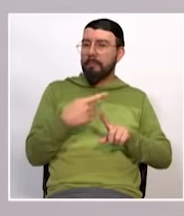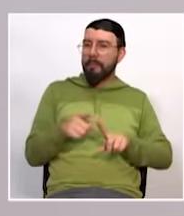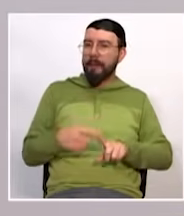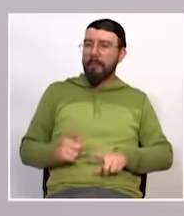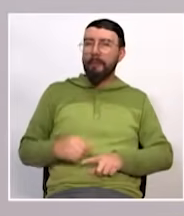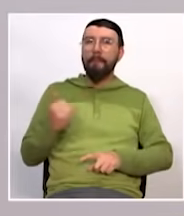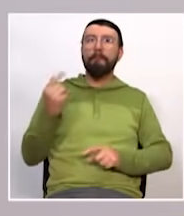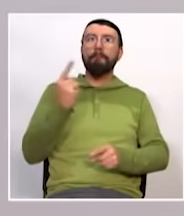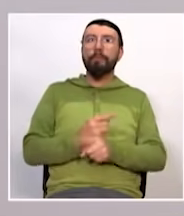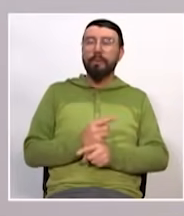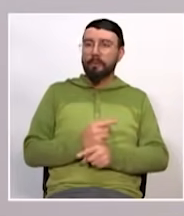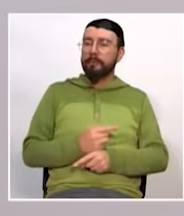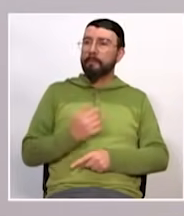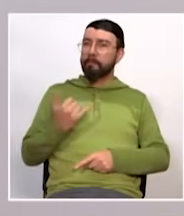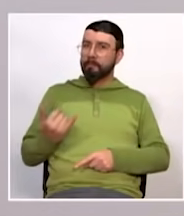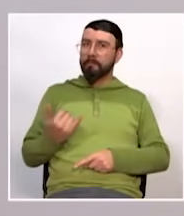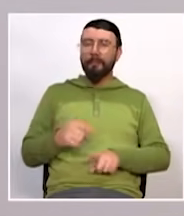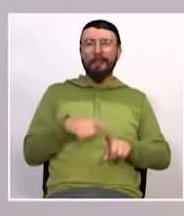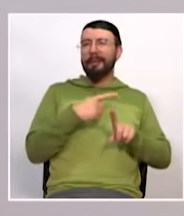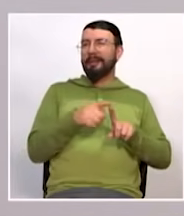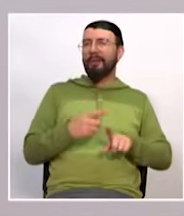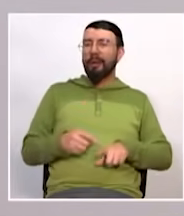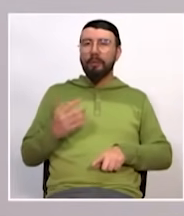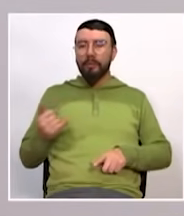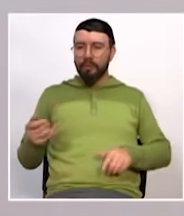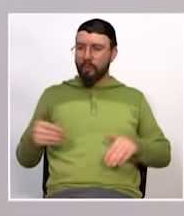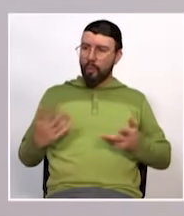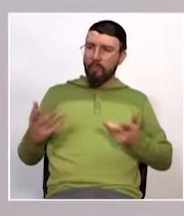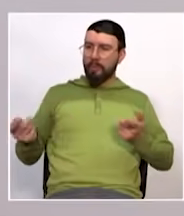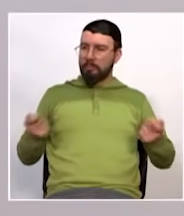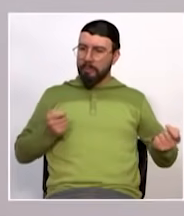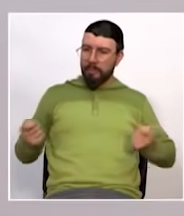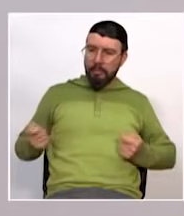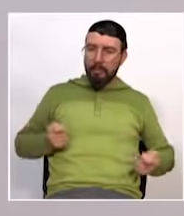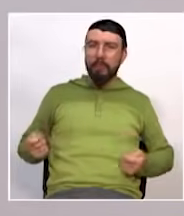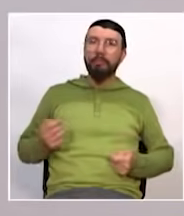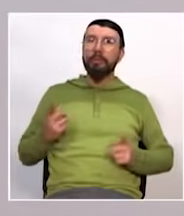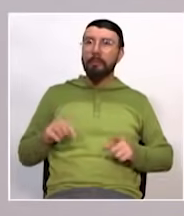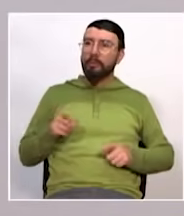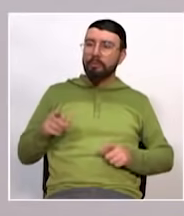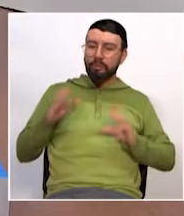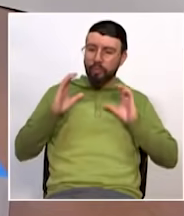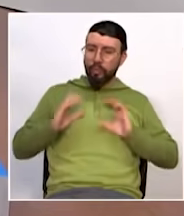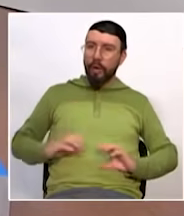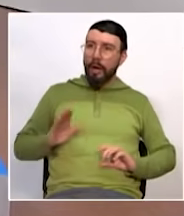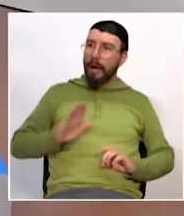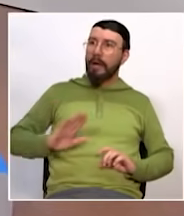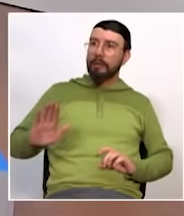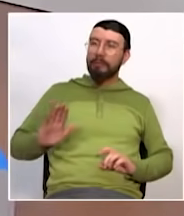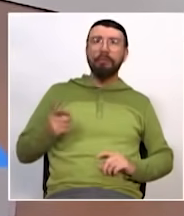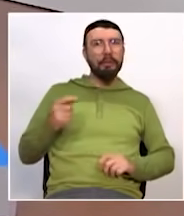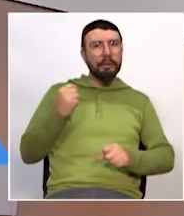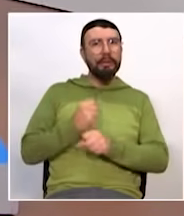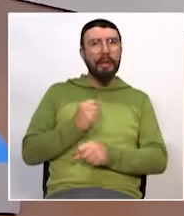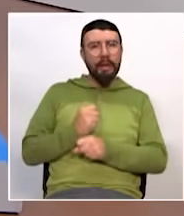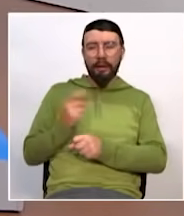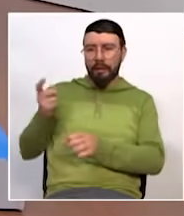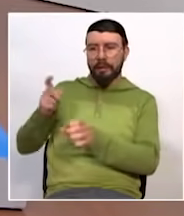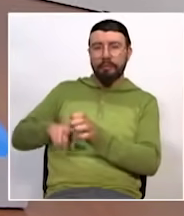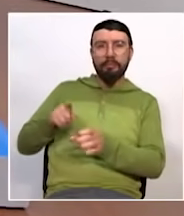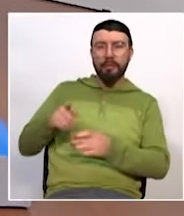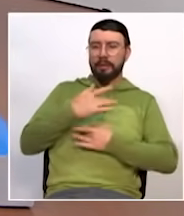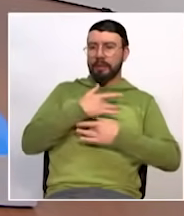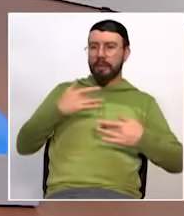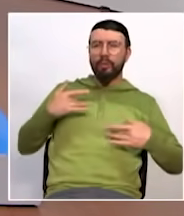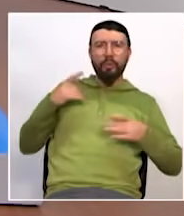trastornos diversos del comportamiento y también de la parte física eso lo trabajan en los parques de la salud mucho